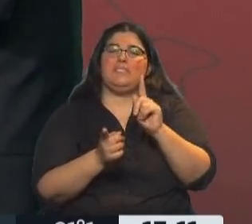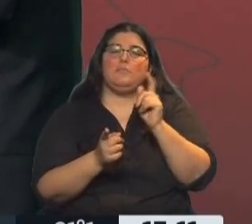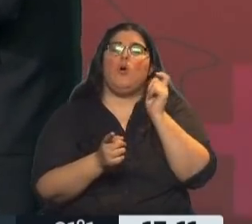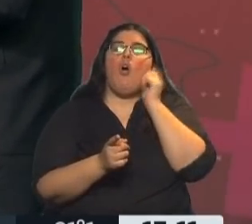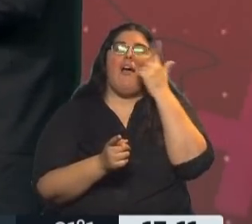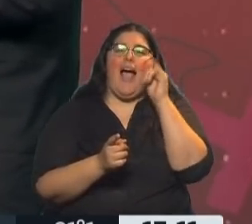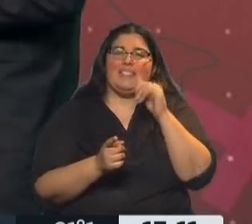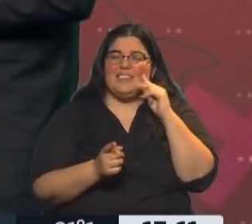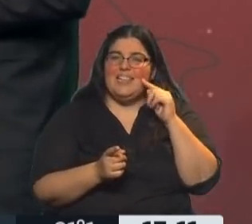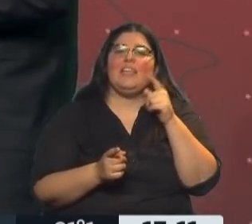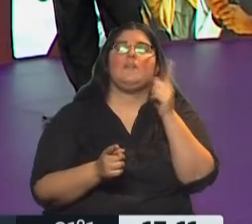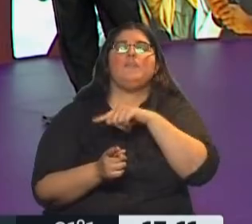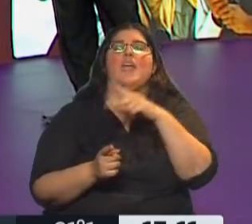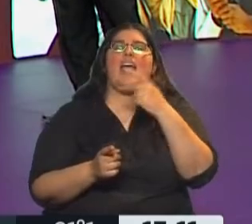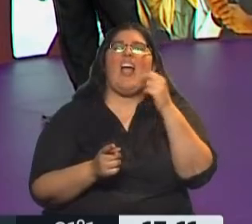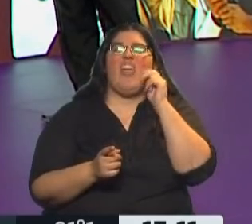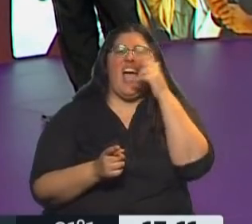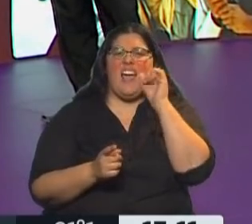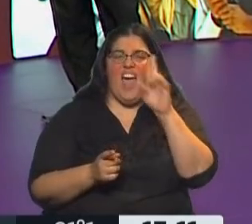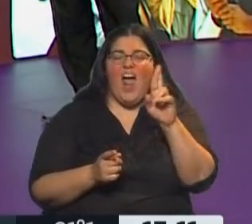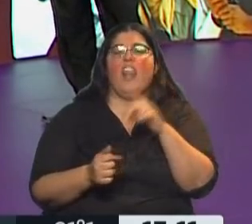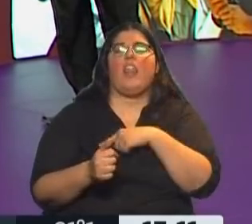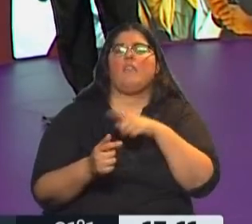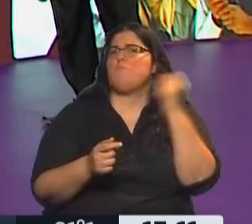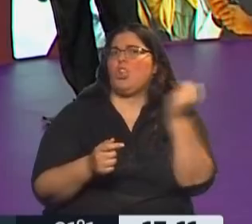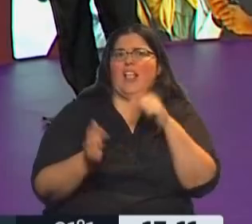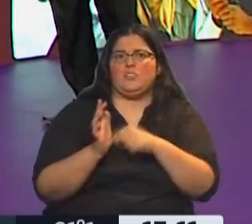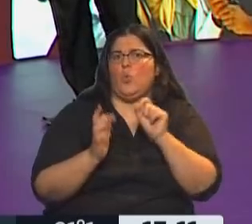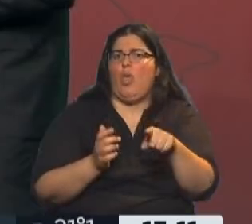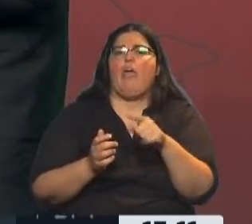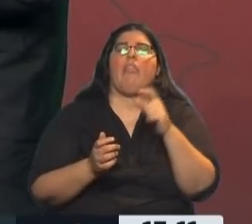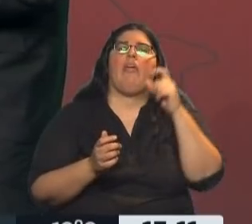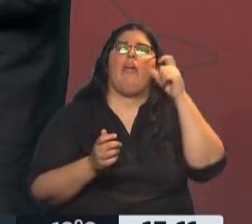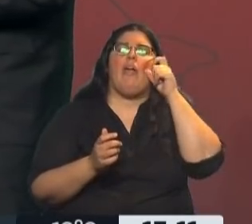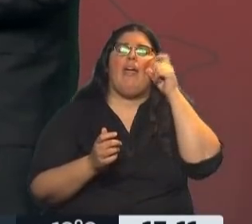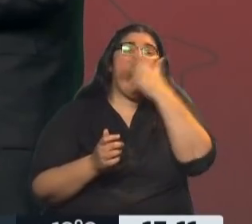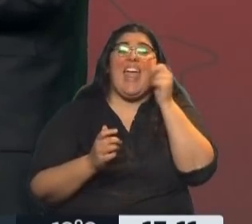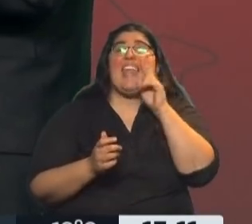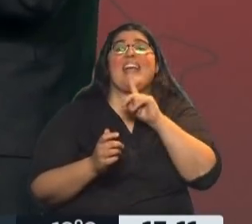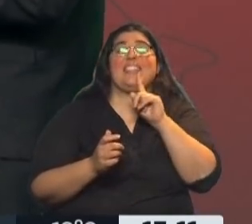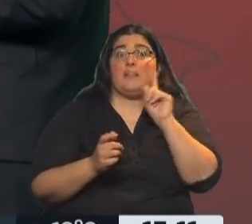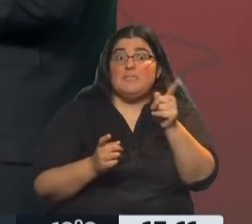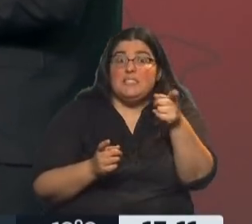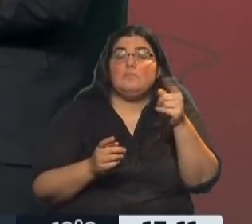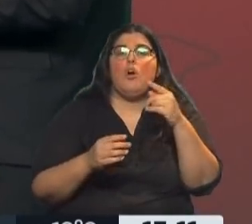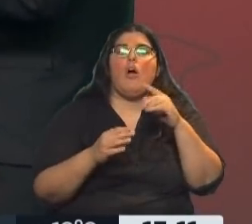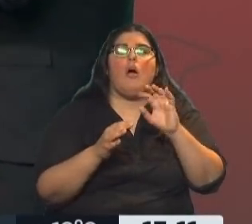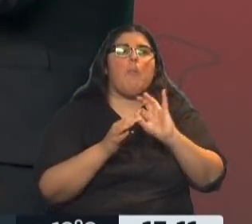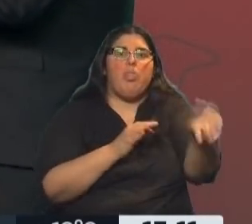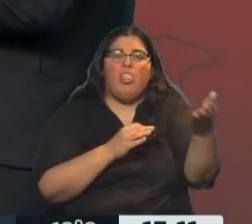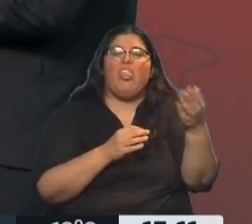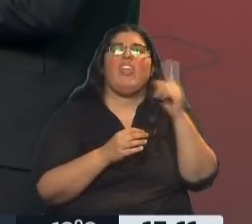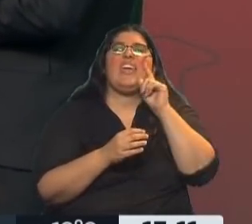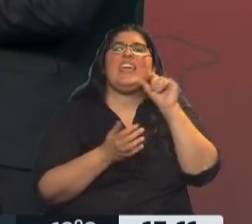mencionamos, Kandahar, otra ciudad muy importante de Afganistán, Herat, una ciudad importante también porque está en la frontera o cerca de la frontera con